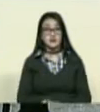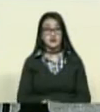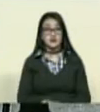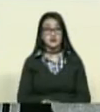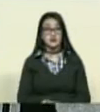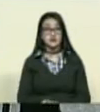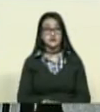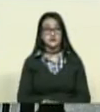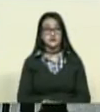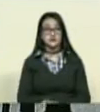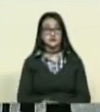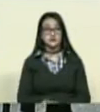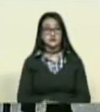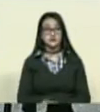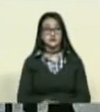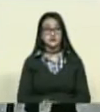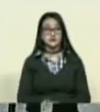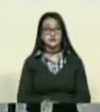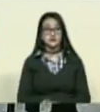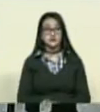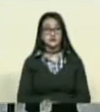3 de noviembre.